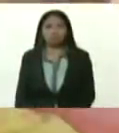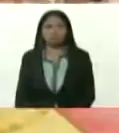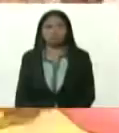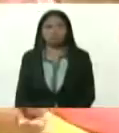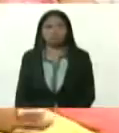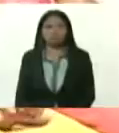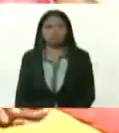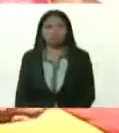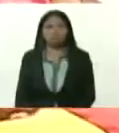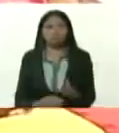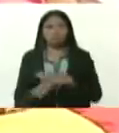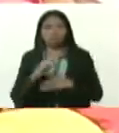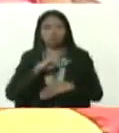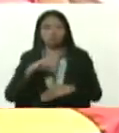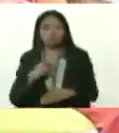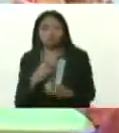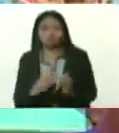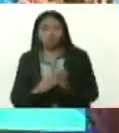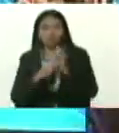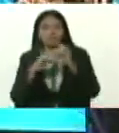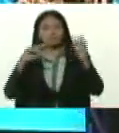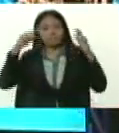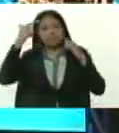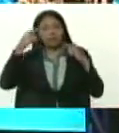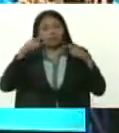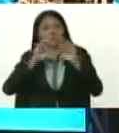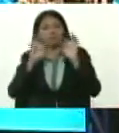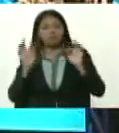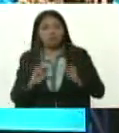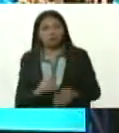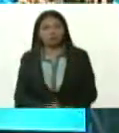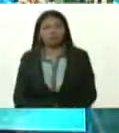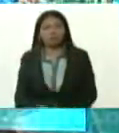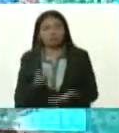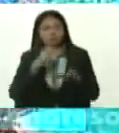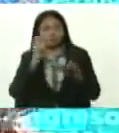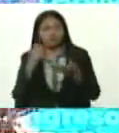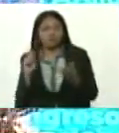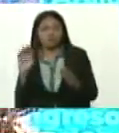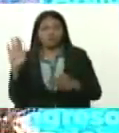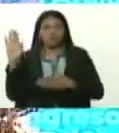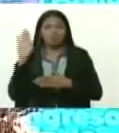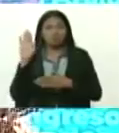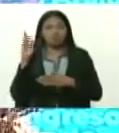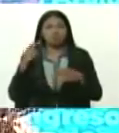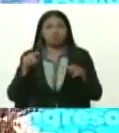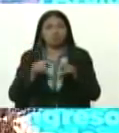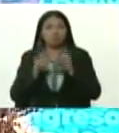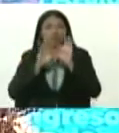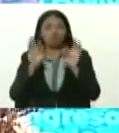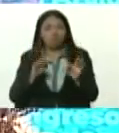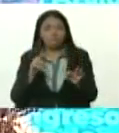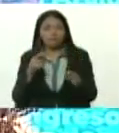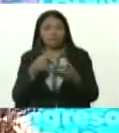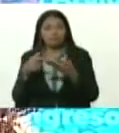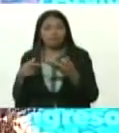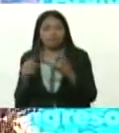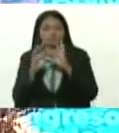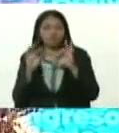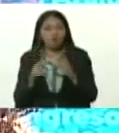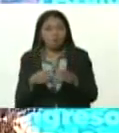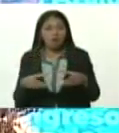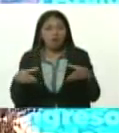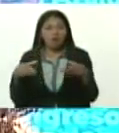Y fue nuestro comandante Hugo Chávez que firmó compromisos con distintos